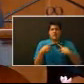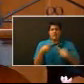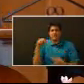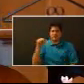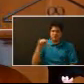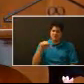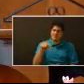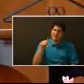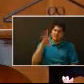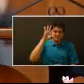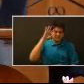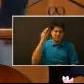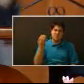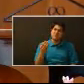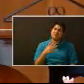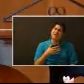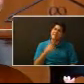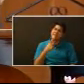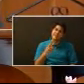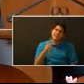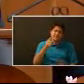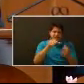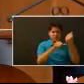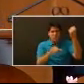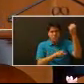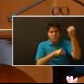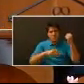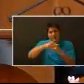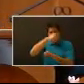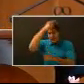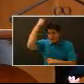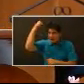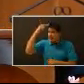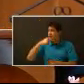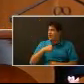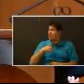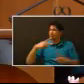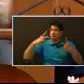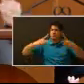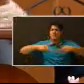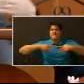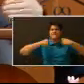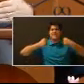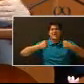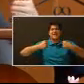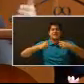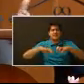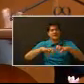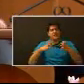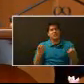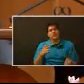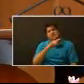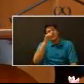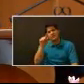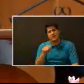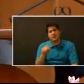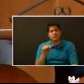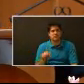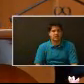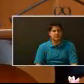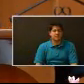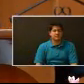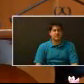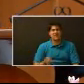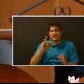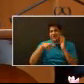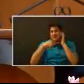puede decirme el ángel de que yo soy valiente? Entonces empieza y le pregunta, Jehová